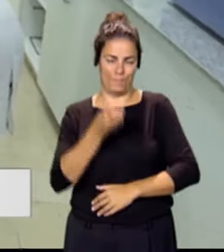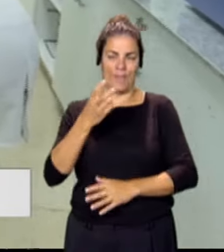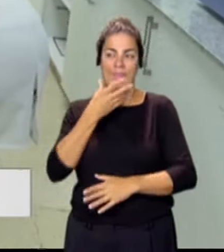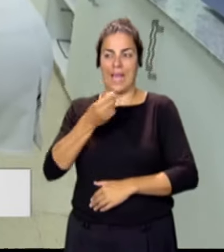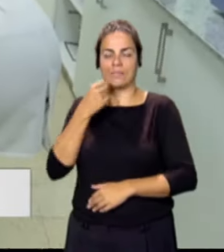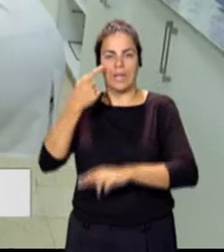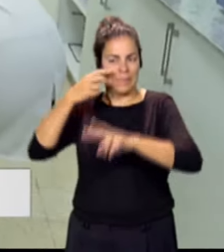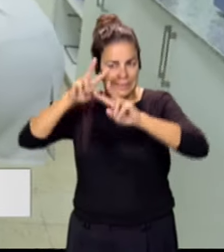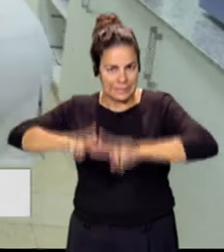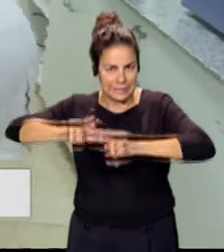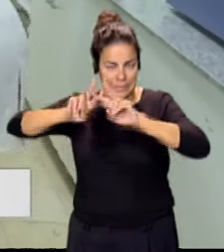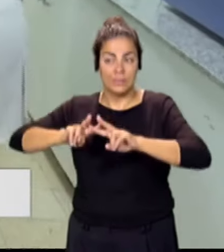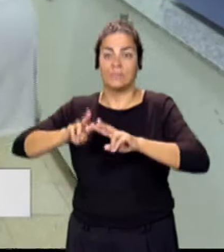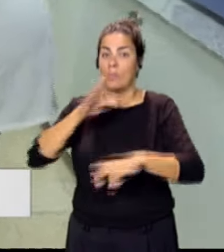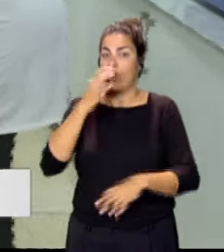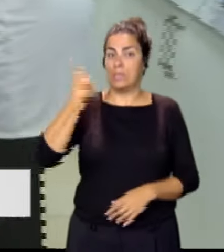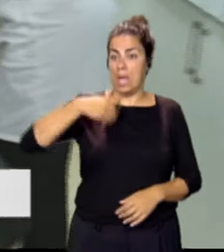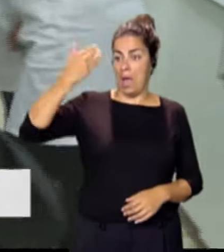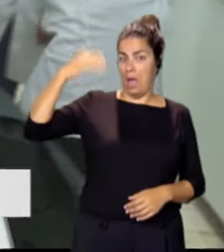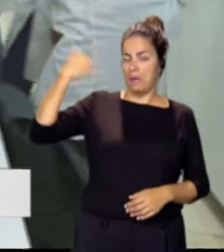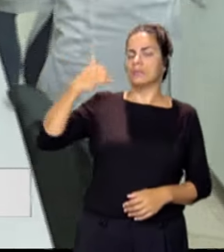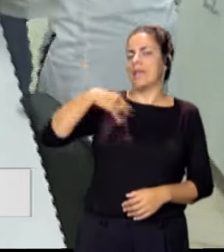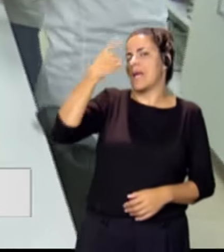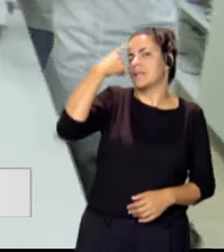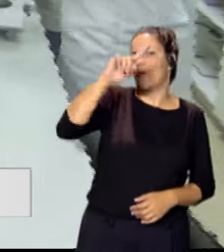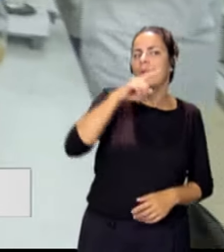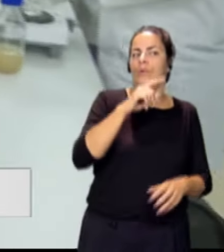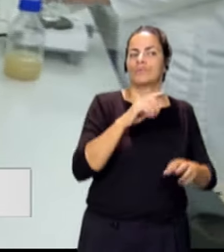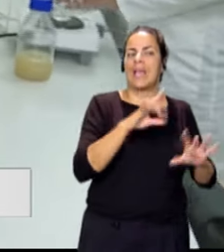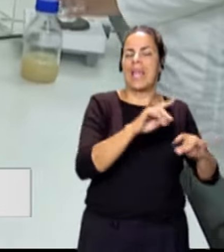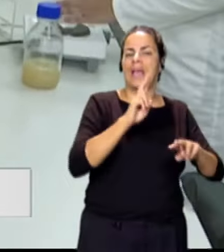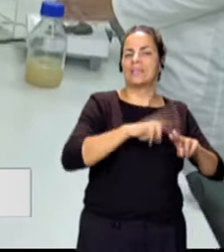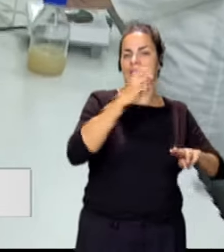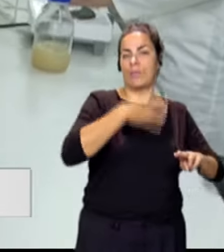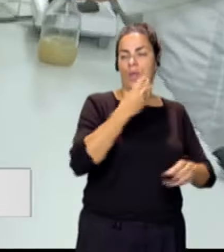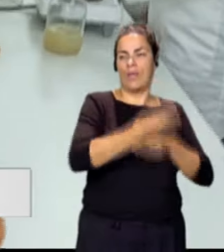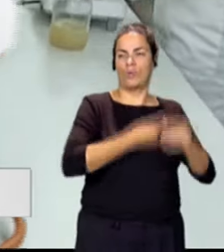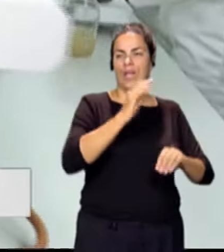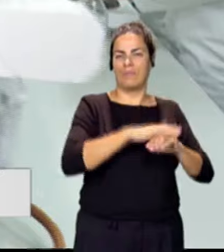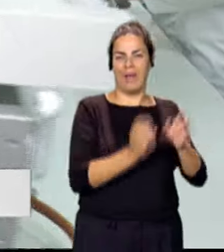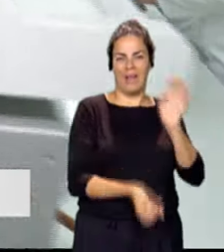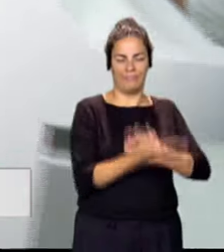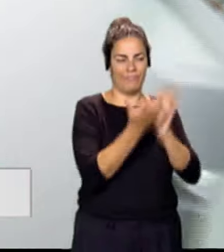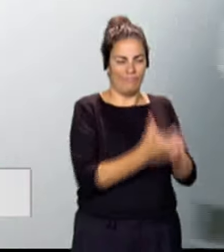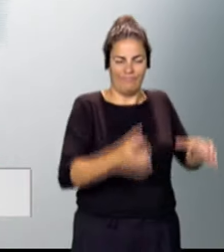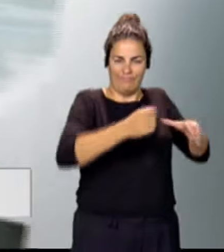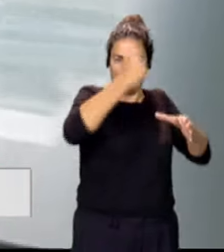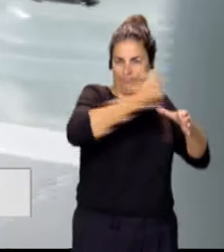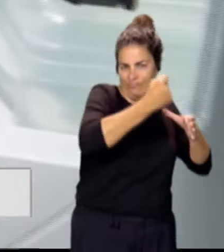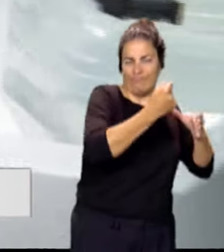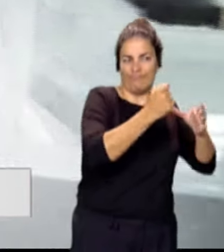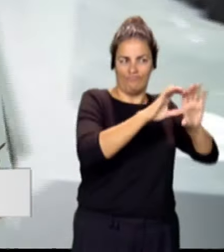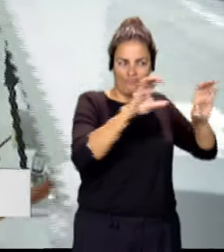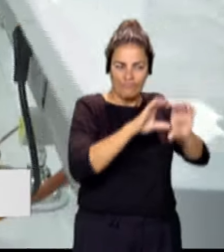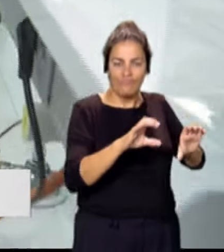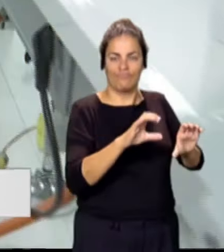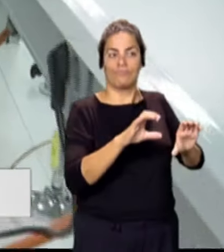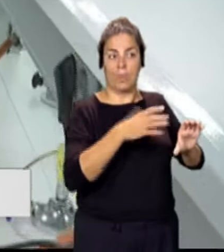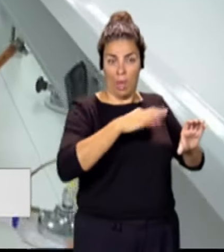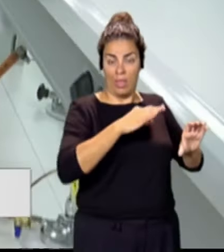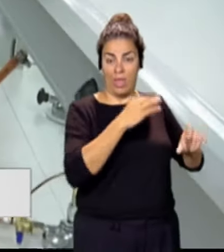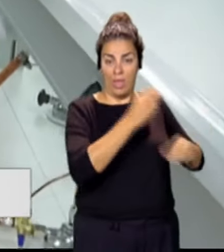pues conocimos Cómo se puede usar para fabricar mortero y hormigón pues vamos a ver qué se puede